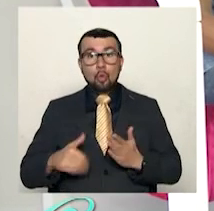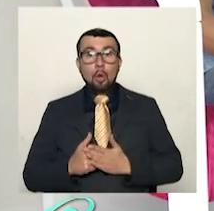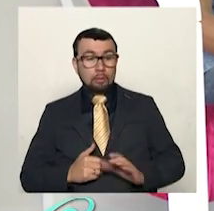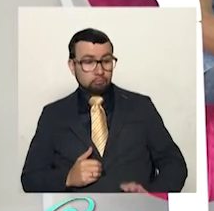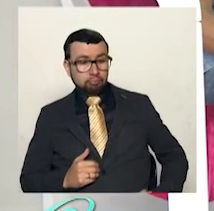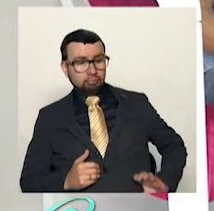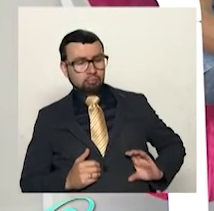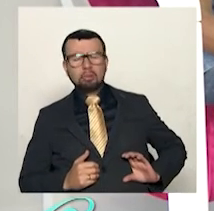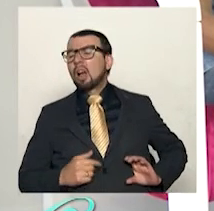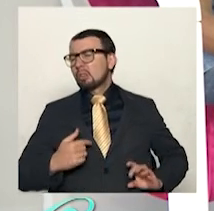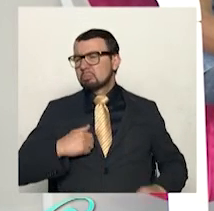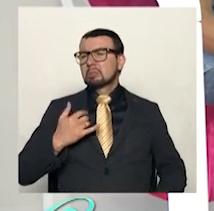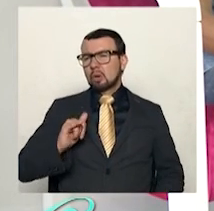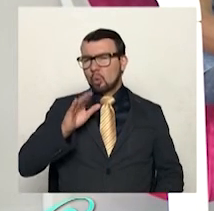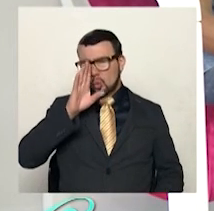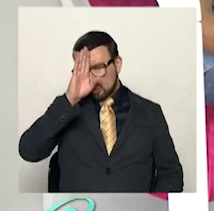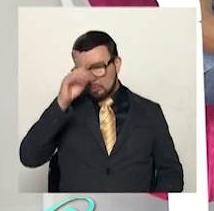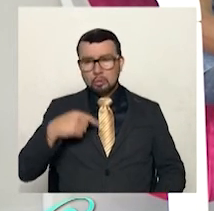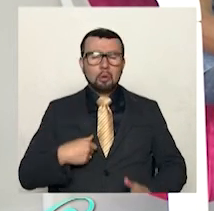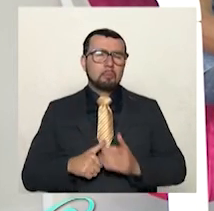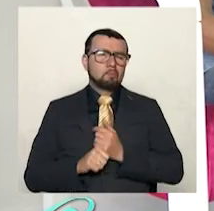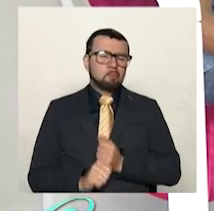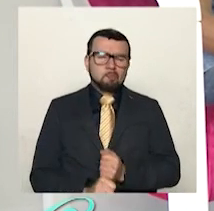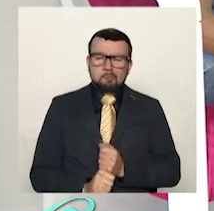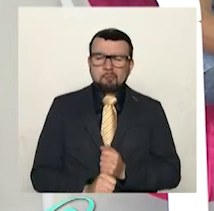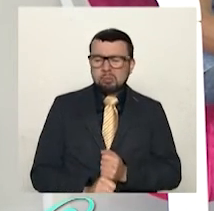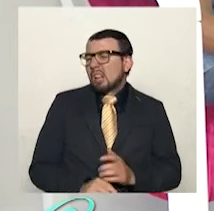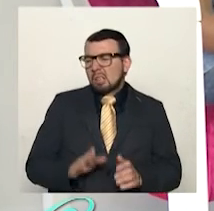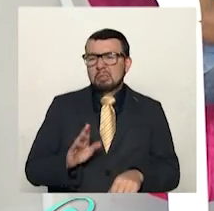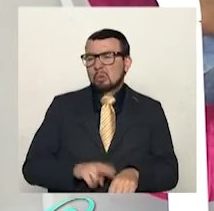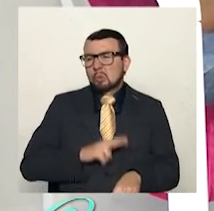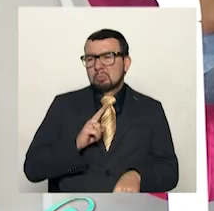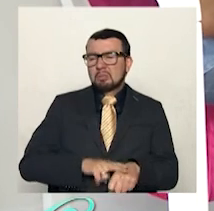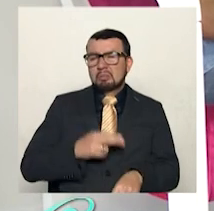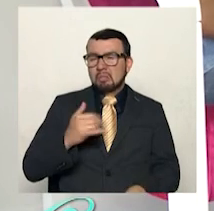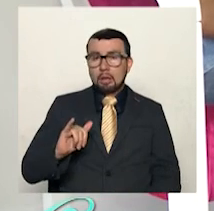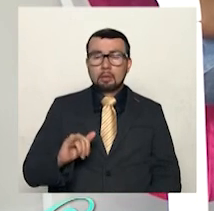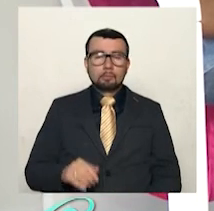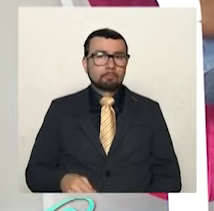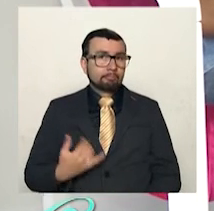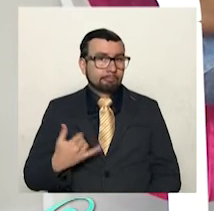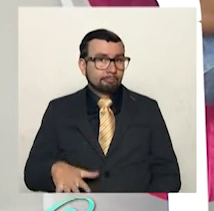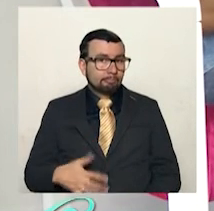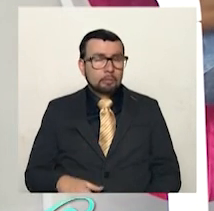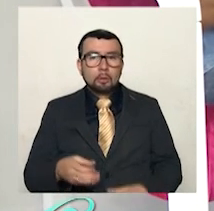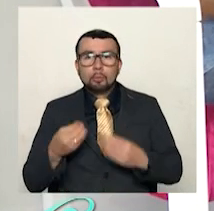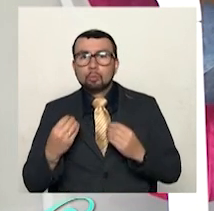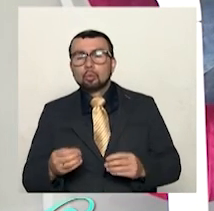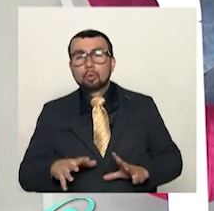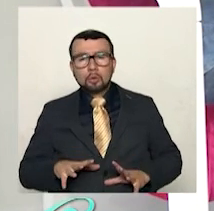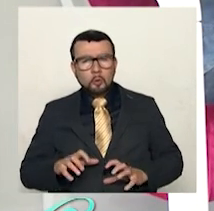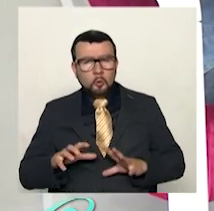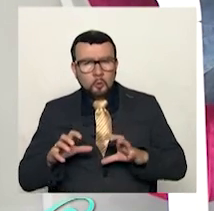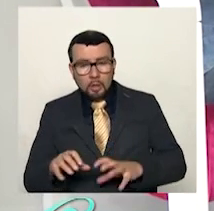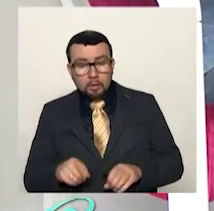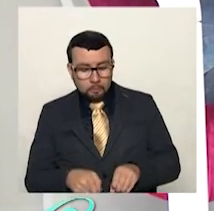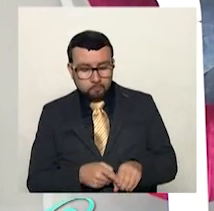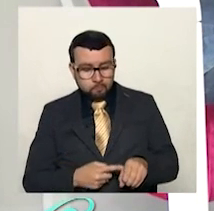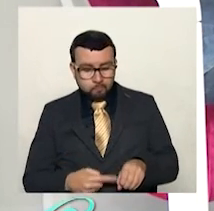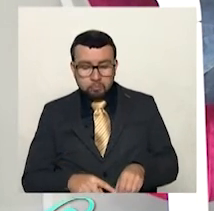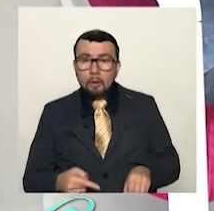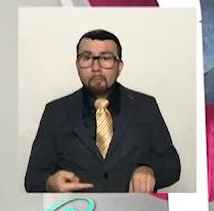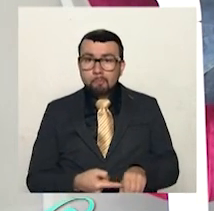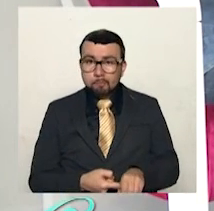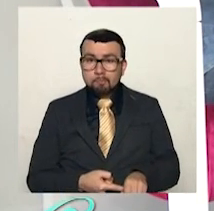la gente dice, no, es que ya me acostumbré al estreñimiento. No saben la cantidad de cánceres de recto que tenemos por